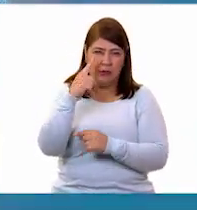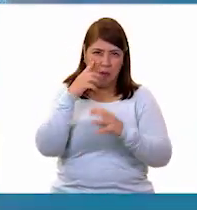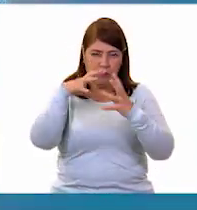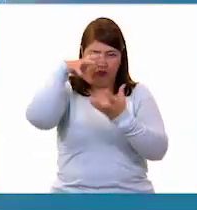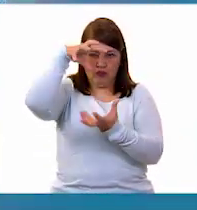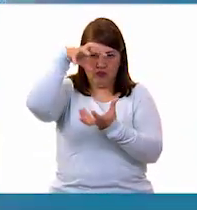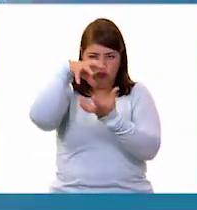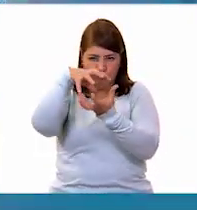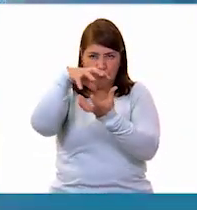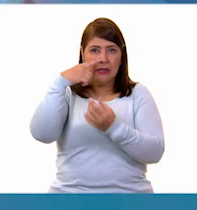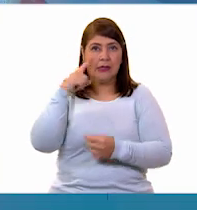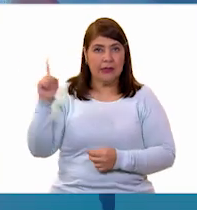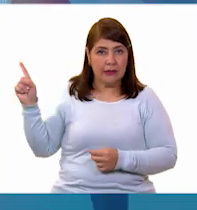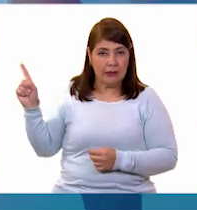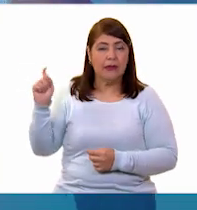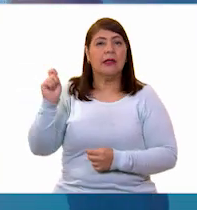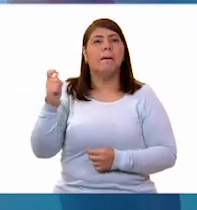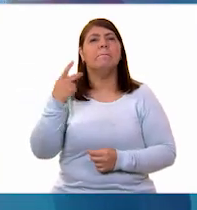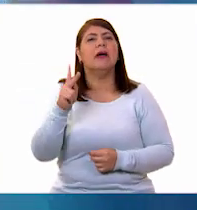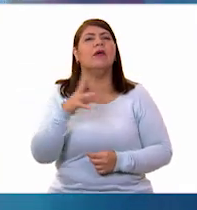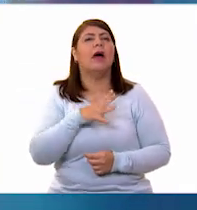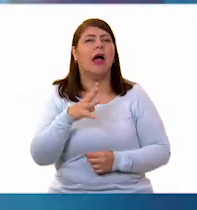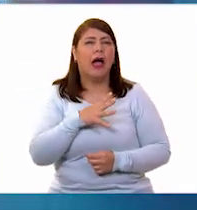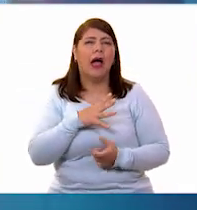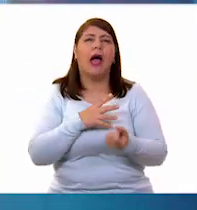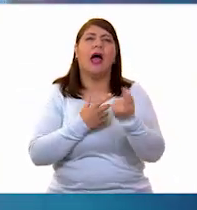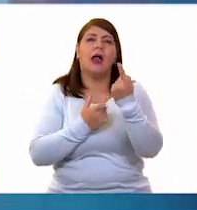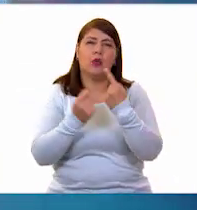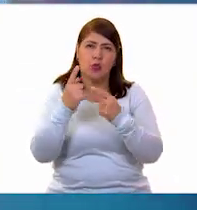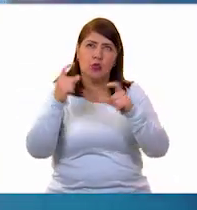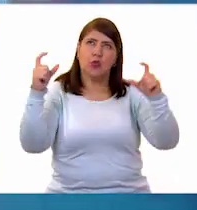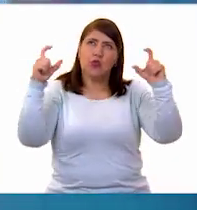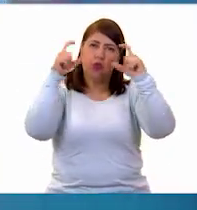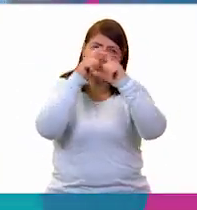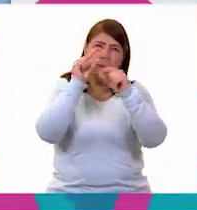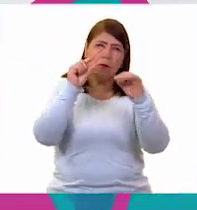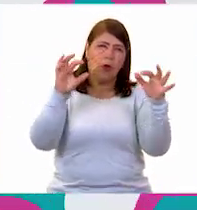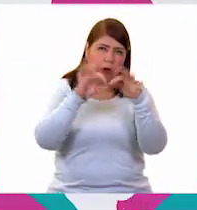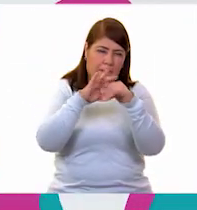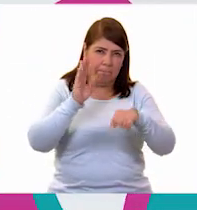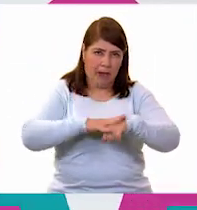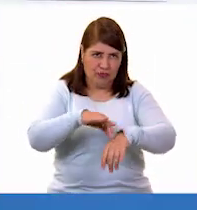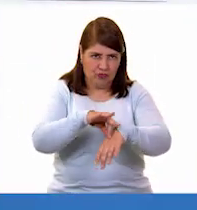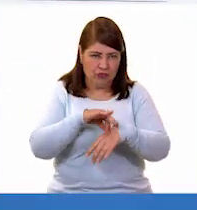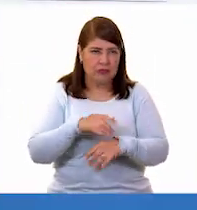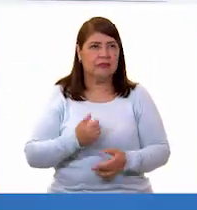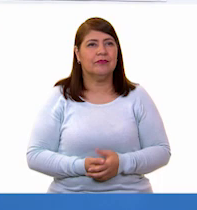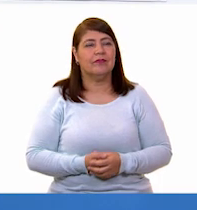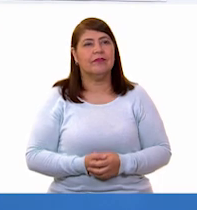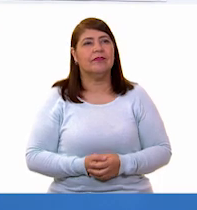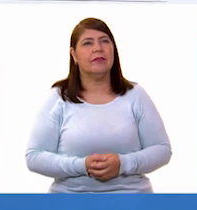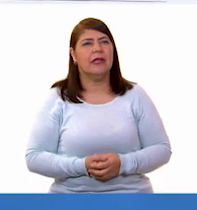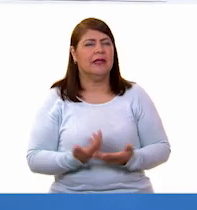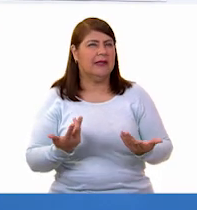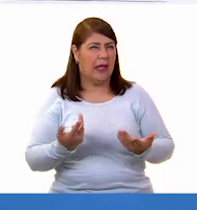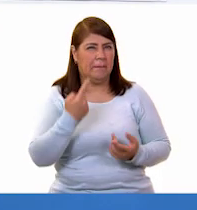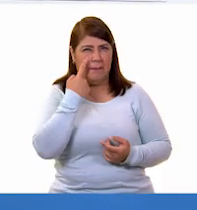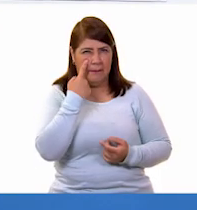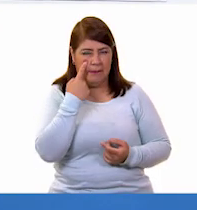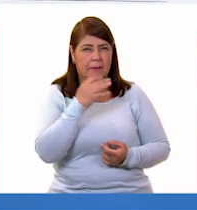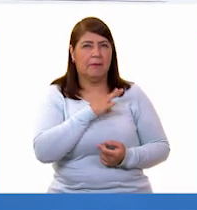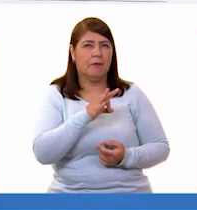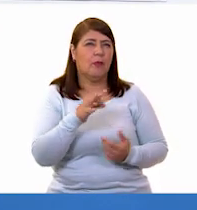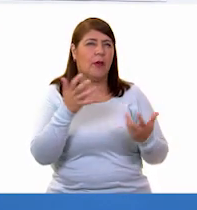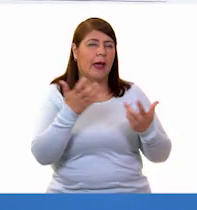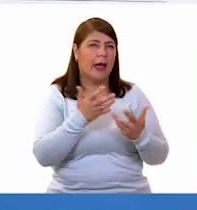libros, aunque existen modelos de eclipses que se acercan un poco más a la realidad. Maestro, entonces, ¿qué le parece si